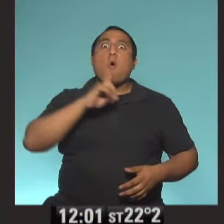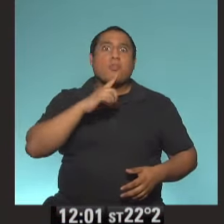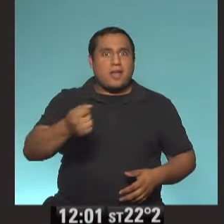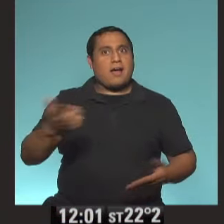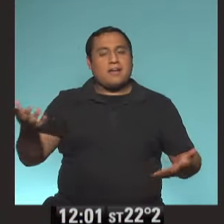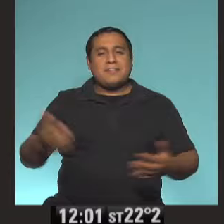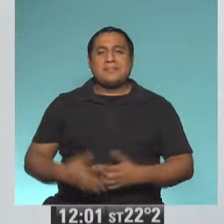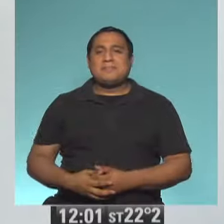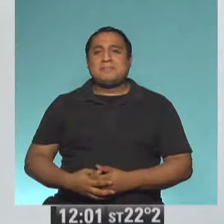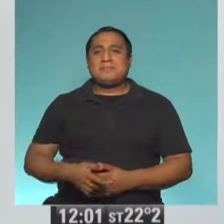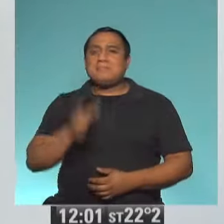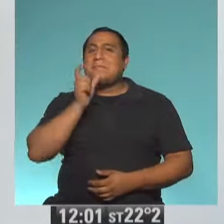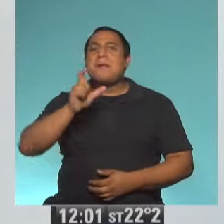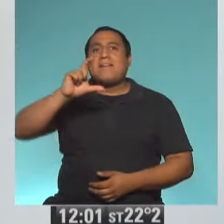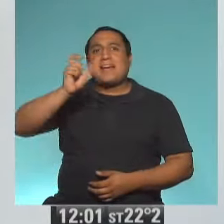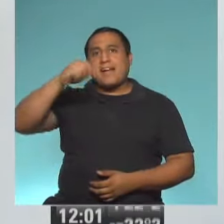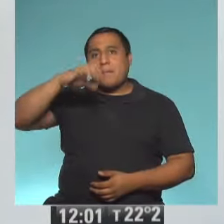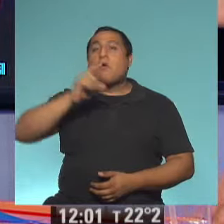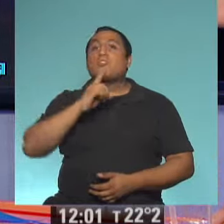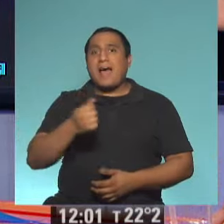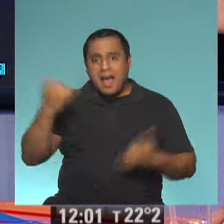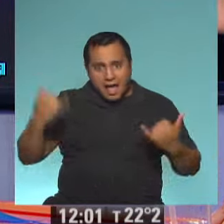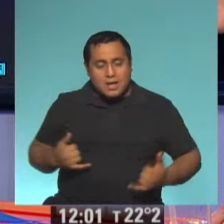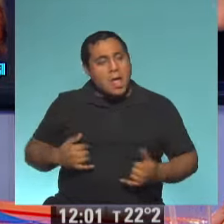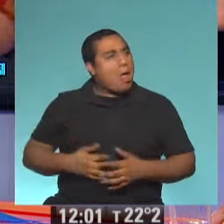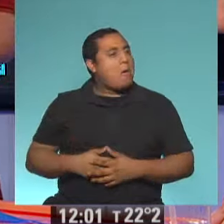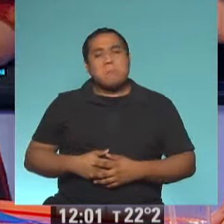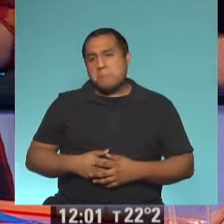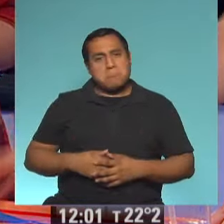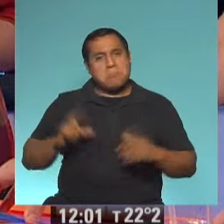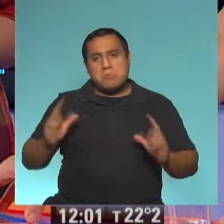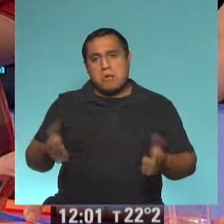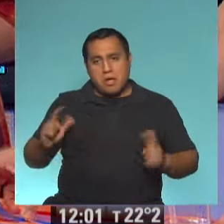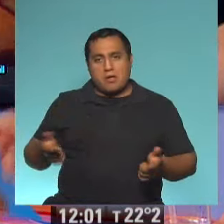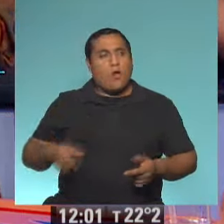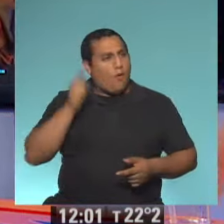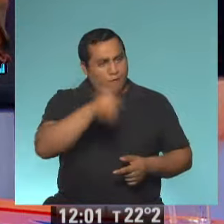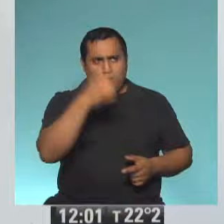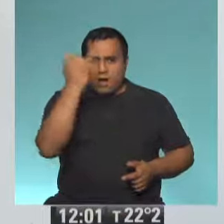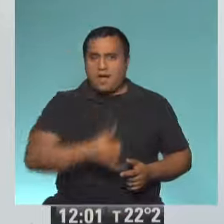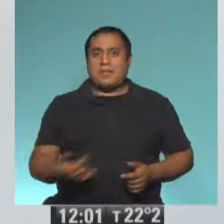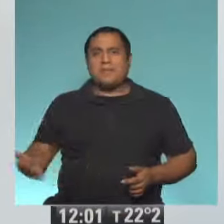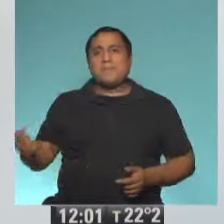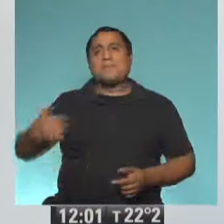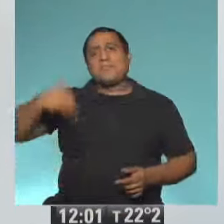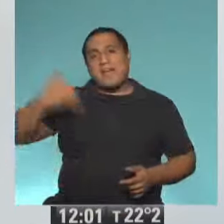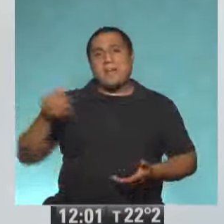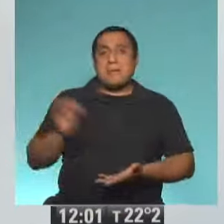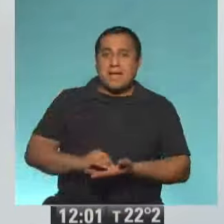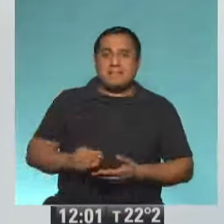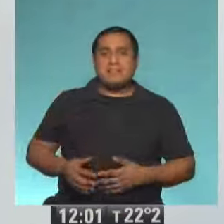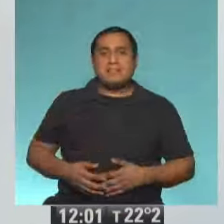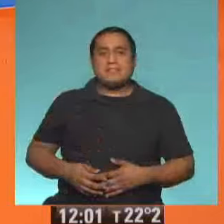Camota. ¿Alguien tiene la palabra camota? ¿Sabes que no? ¿Sabes que no, señor? Los tenés todos vos. Y yo tengo una más. Ay, a